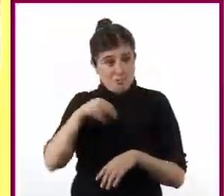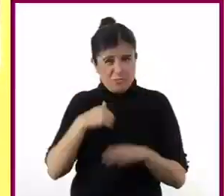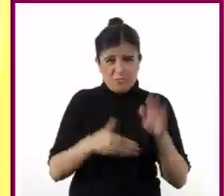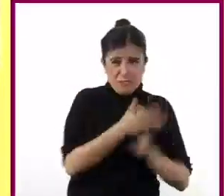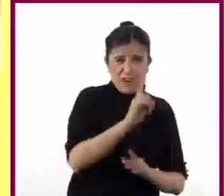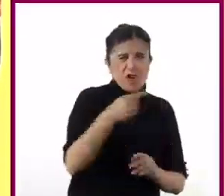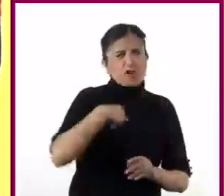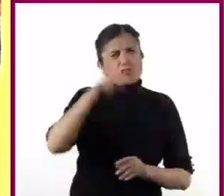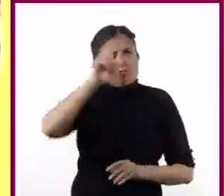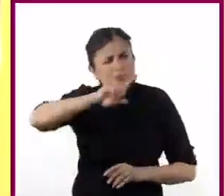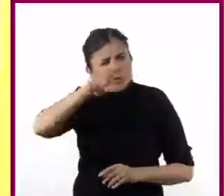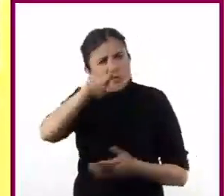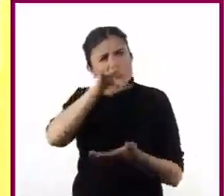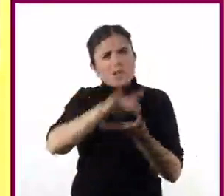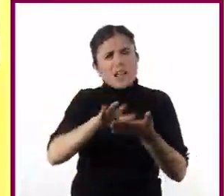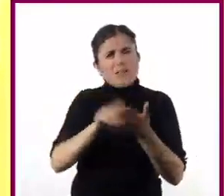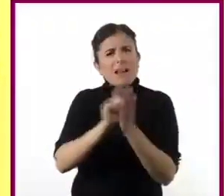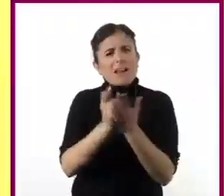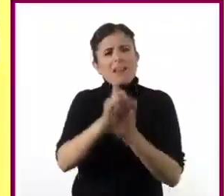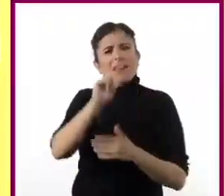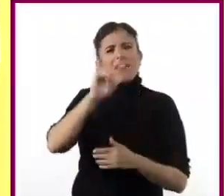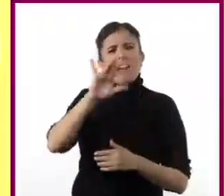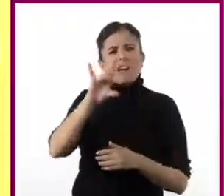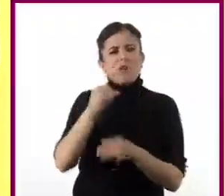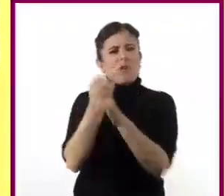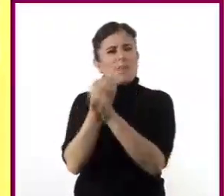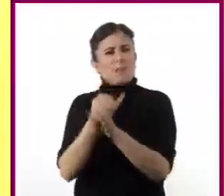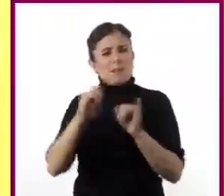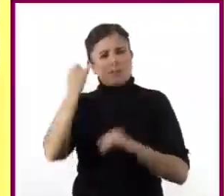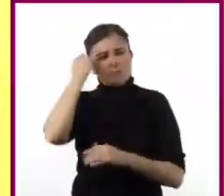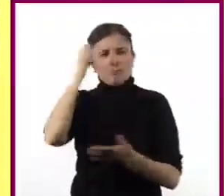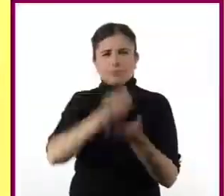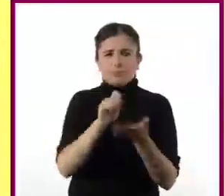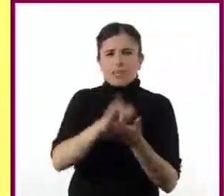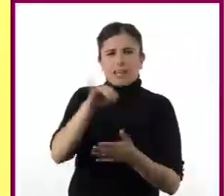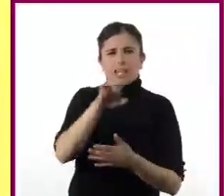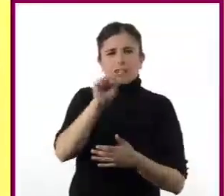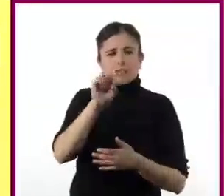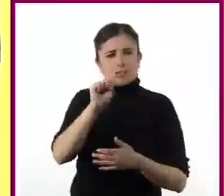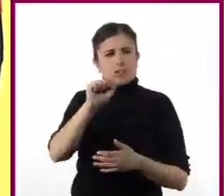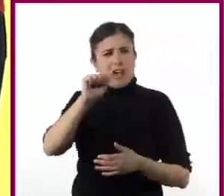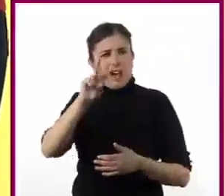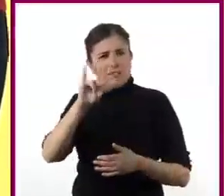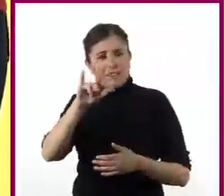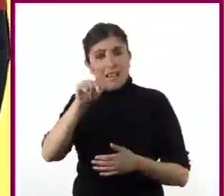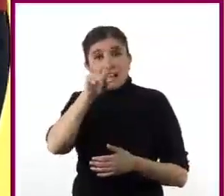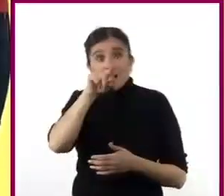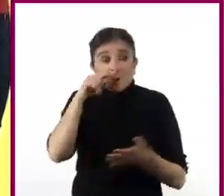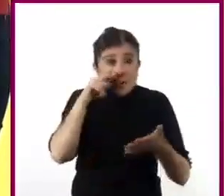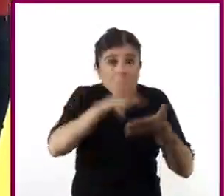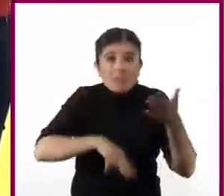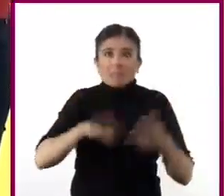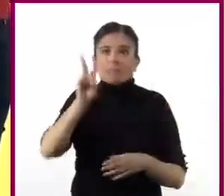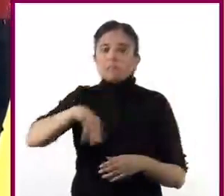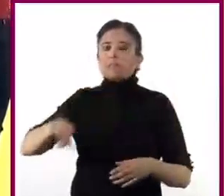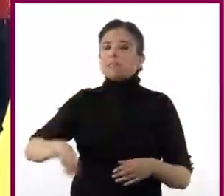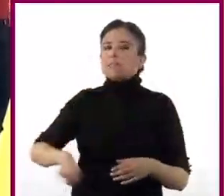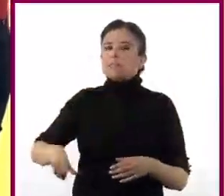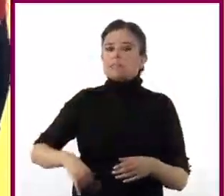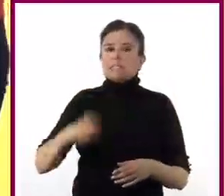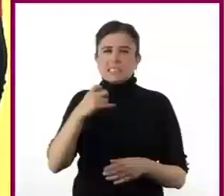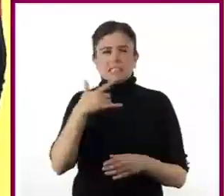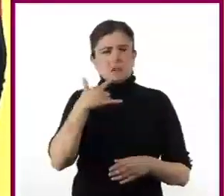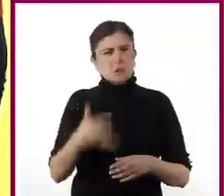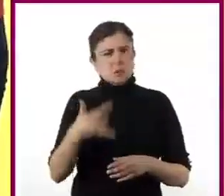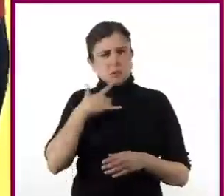sin sugerirles que lean el libro Diario de la Independencia de Jesús Ávila, donde encontrarán datos muy interesantes sobre esta lucha